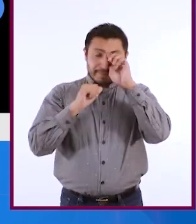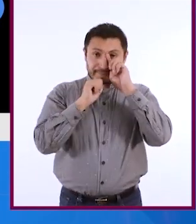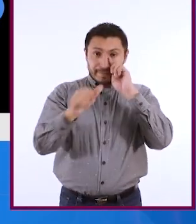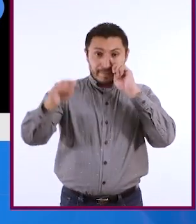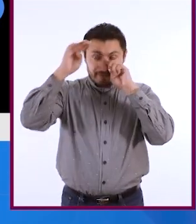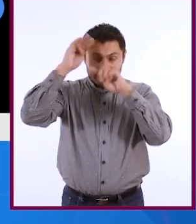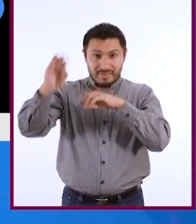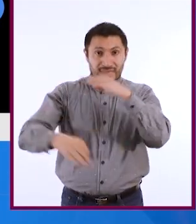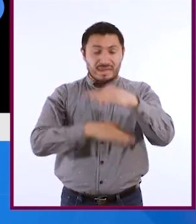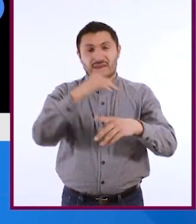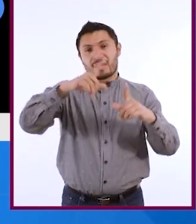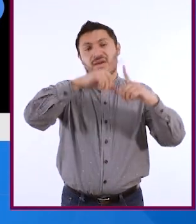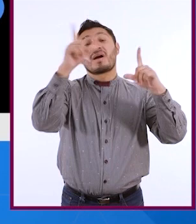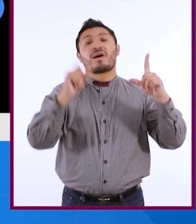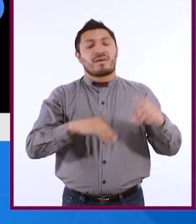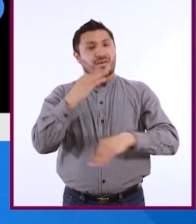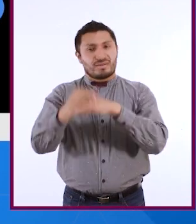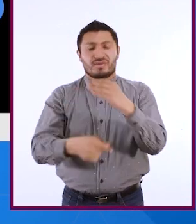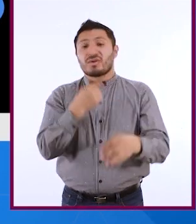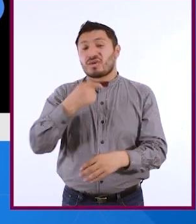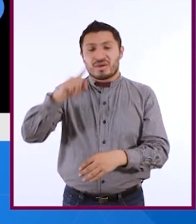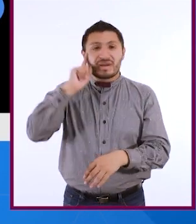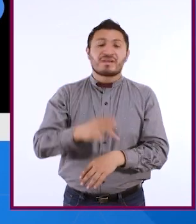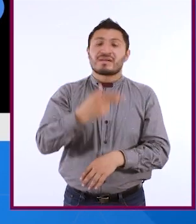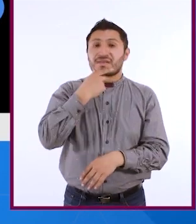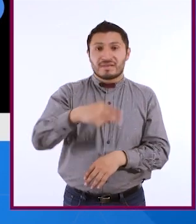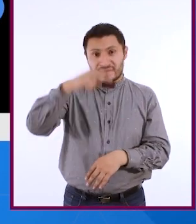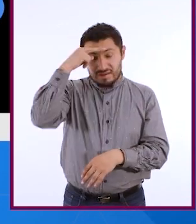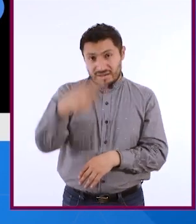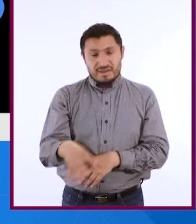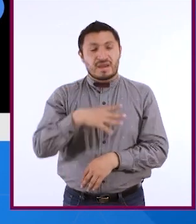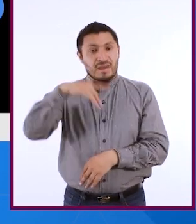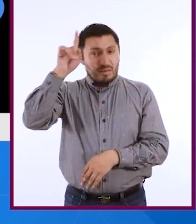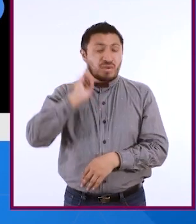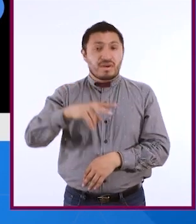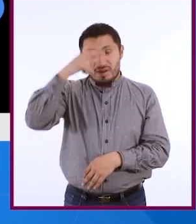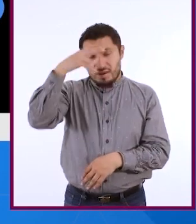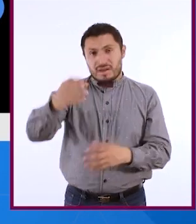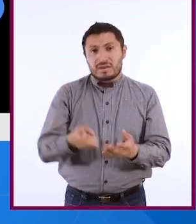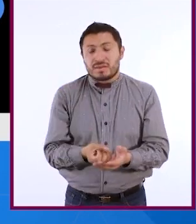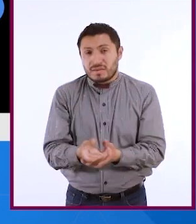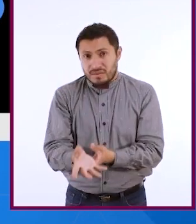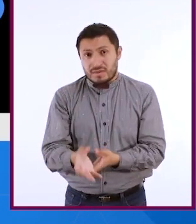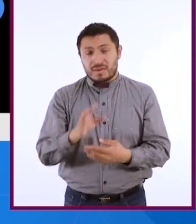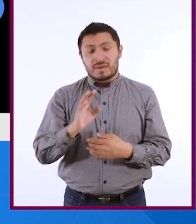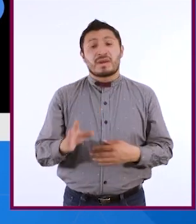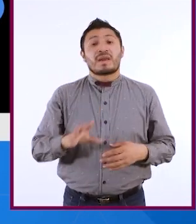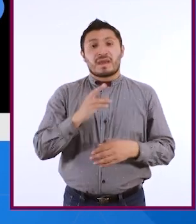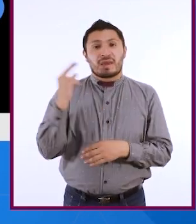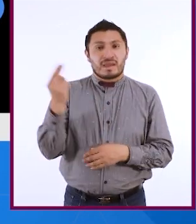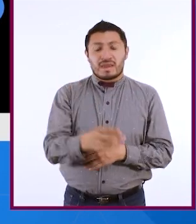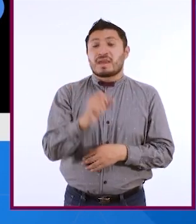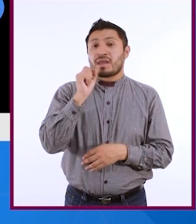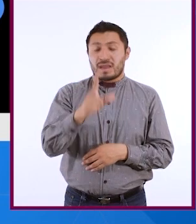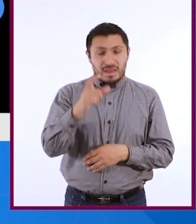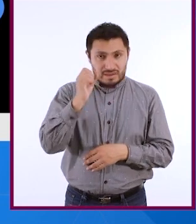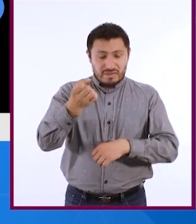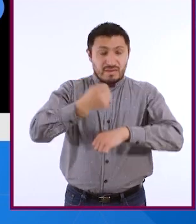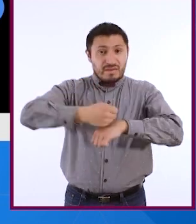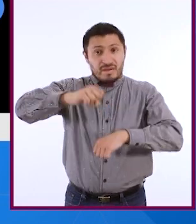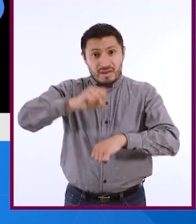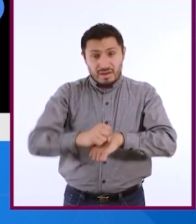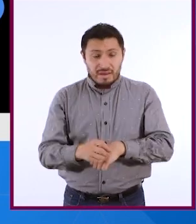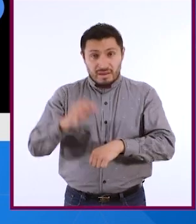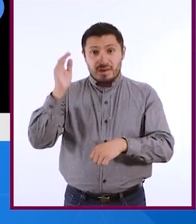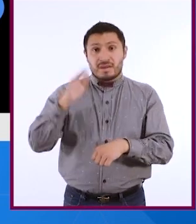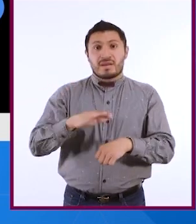pensado que todo el país, todas las niñas y los niños mexicanos y las mujeres mexicanas que dan a luz necesitan las mismas cantidades de semanas,